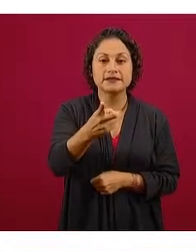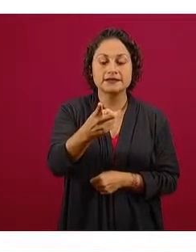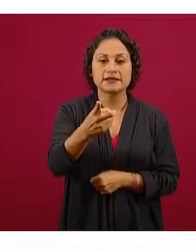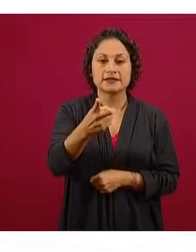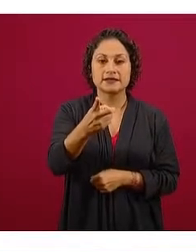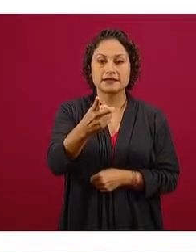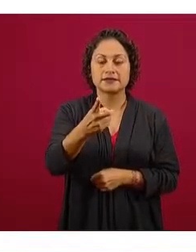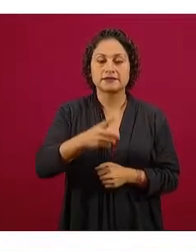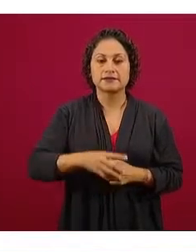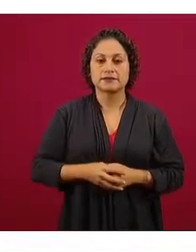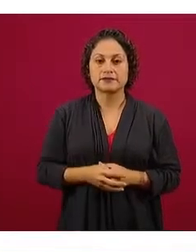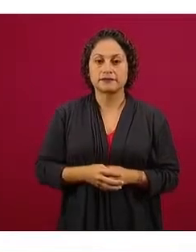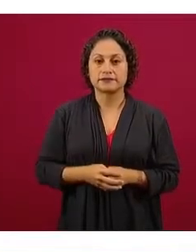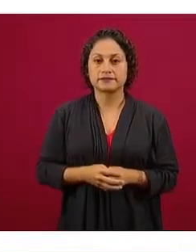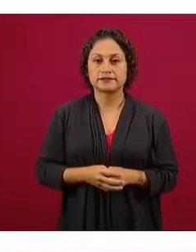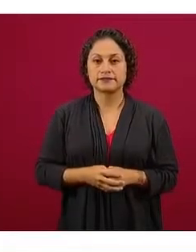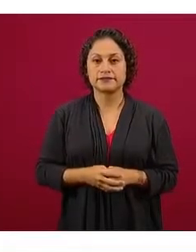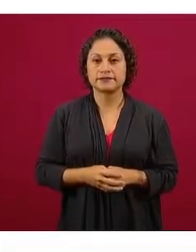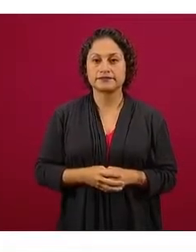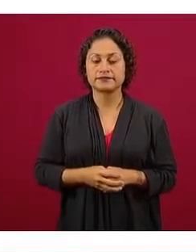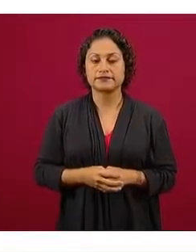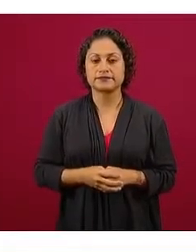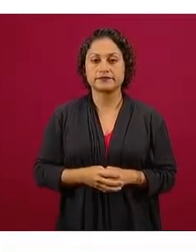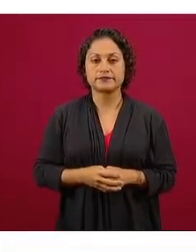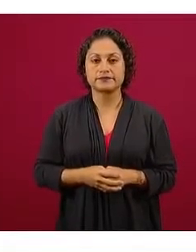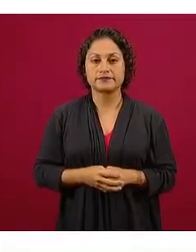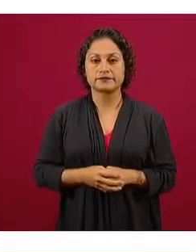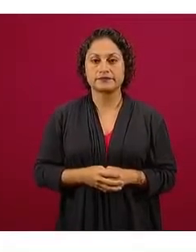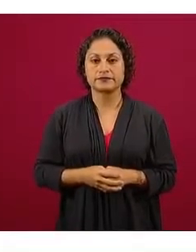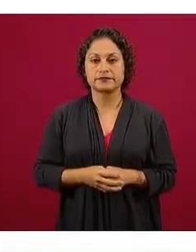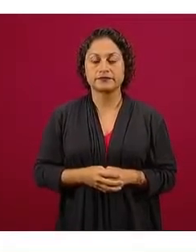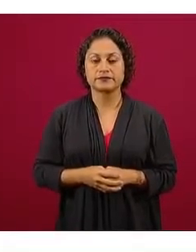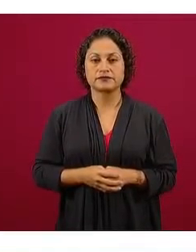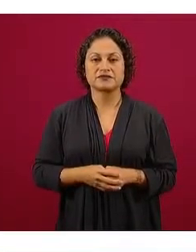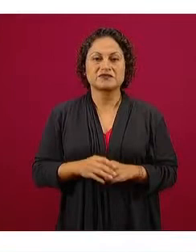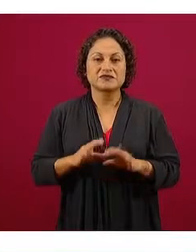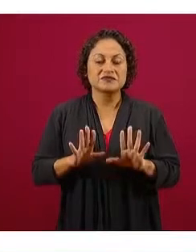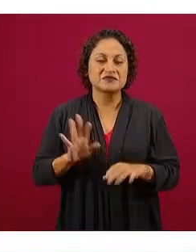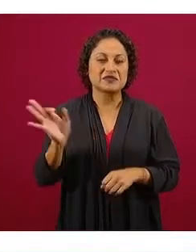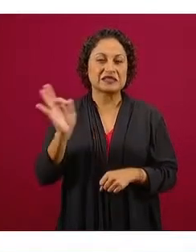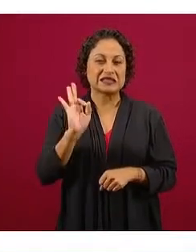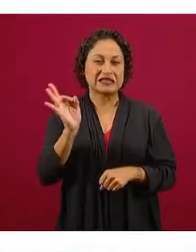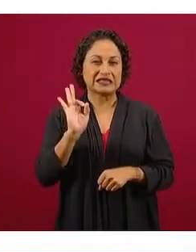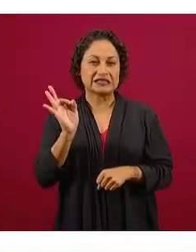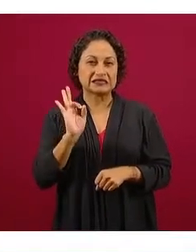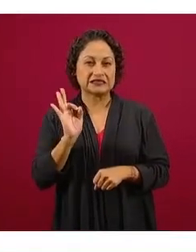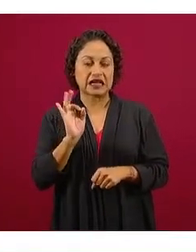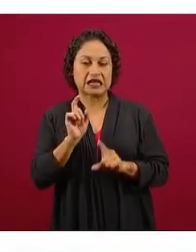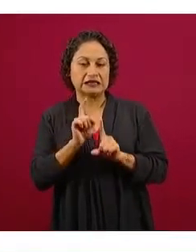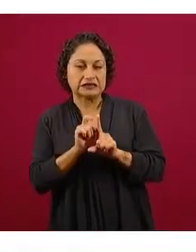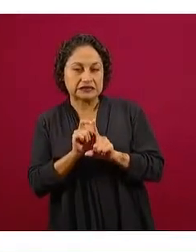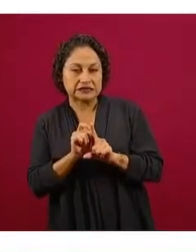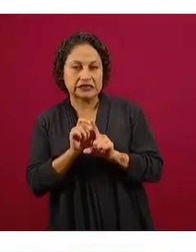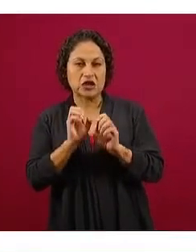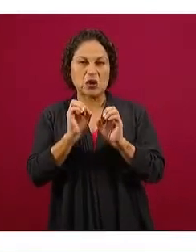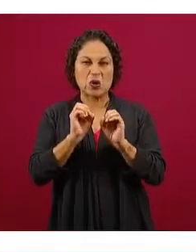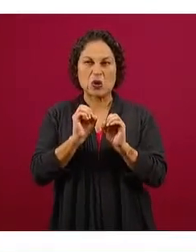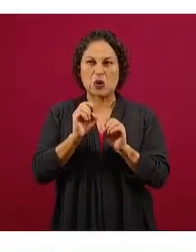especie de interés, pues yo diría que entre morboso y sádico, por